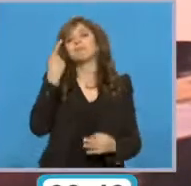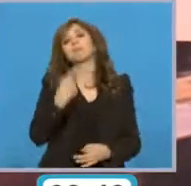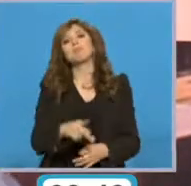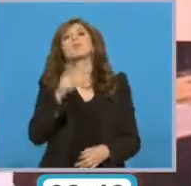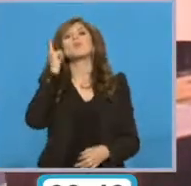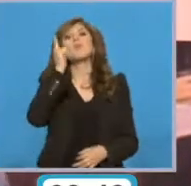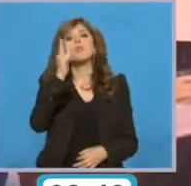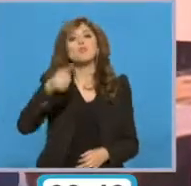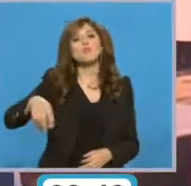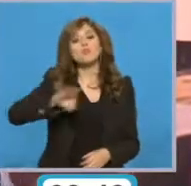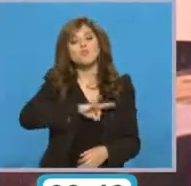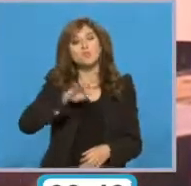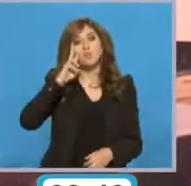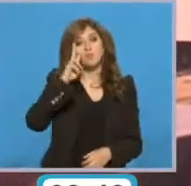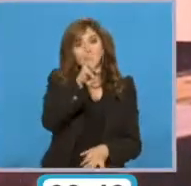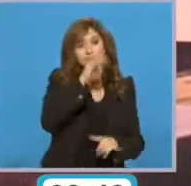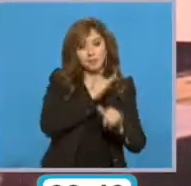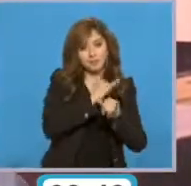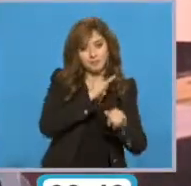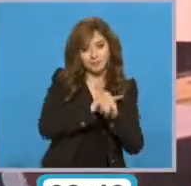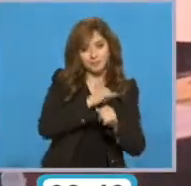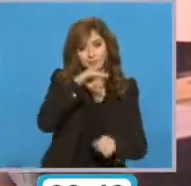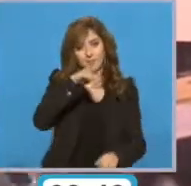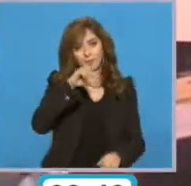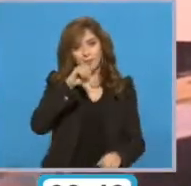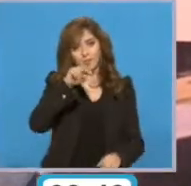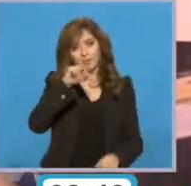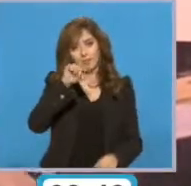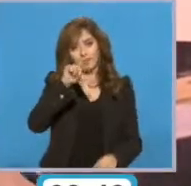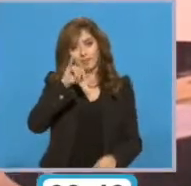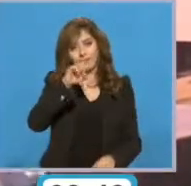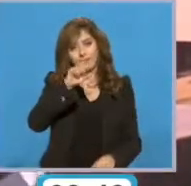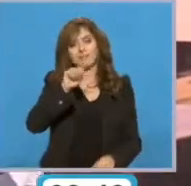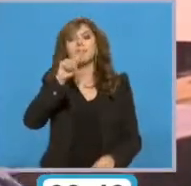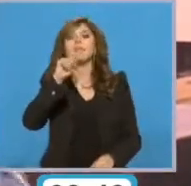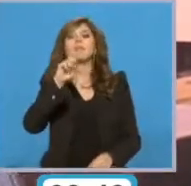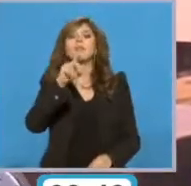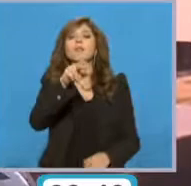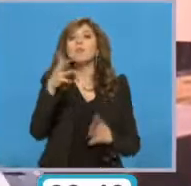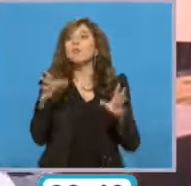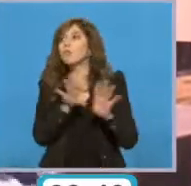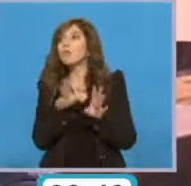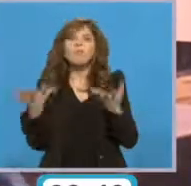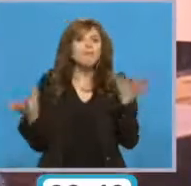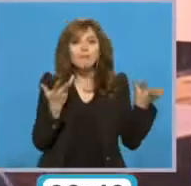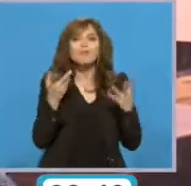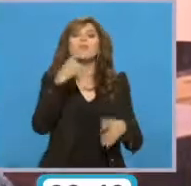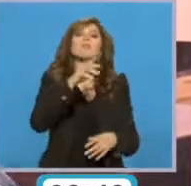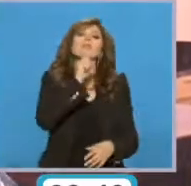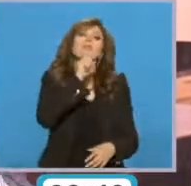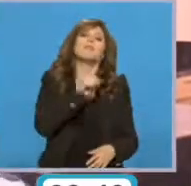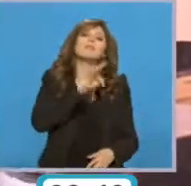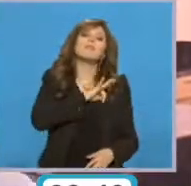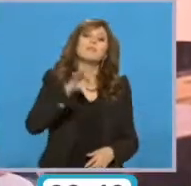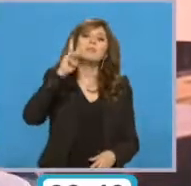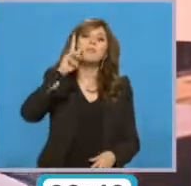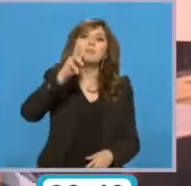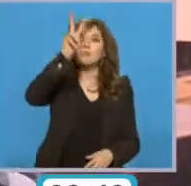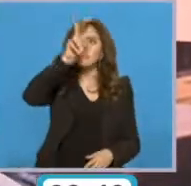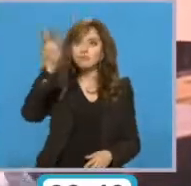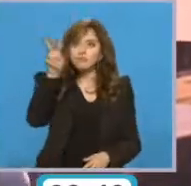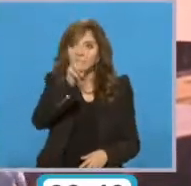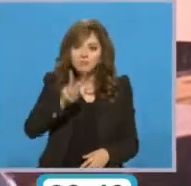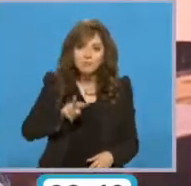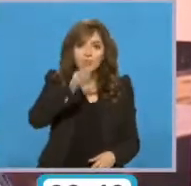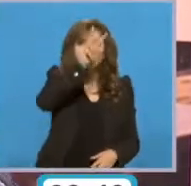invitamos justo a consultar a través del sitio suizo de la Mona Lisa temprana, insisto, es discutible. Ahí está también, pueden navegar la Mona Lisa anterior,